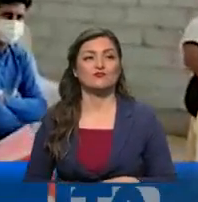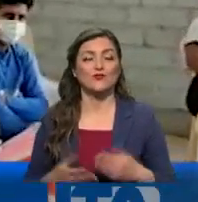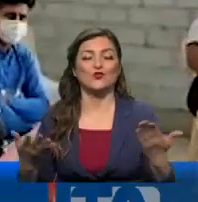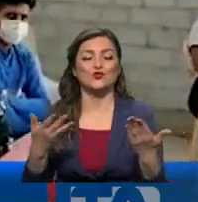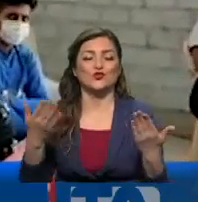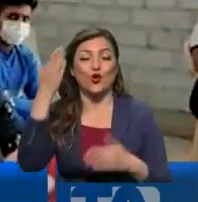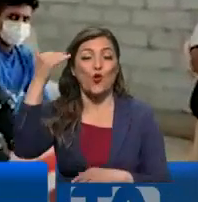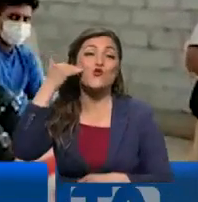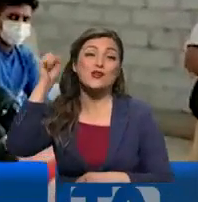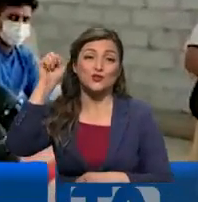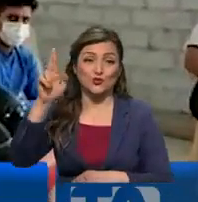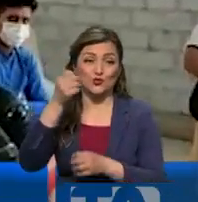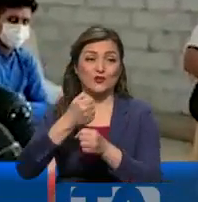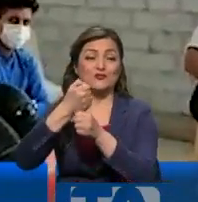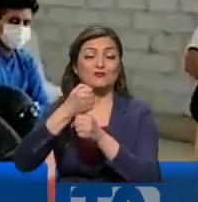Sur, el café,